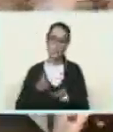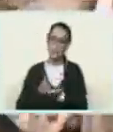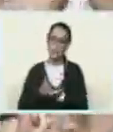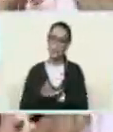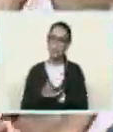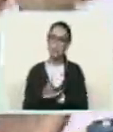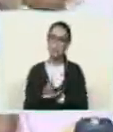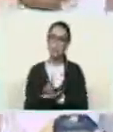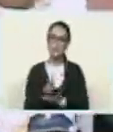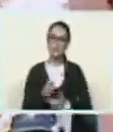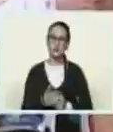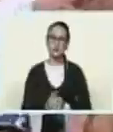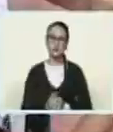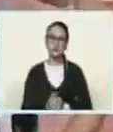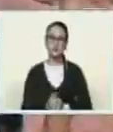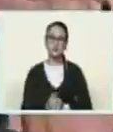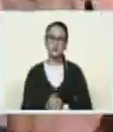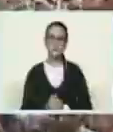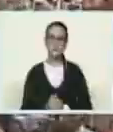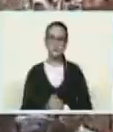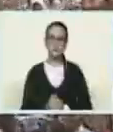lealtad.